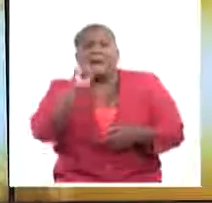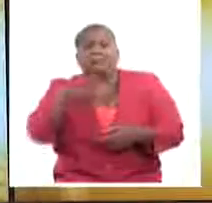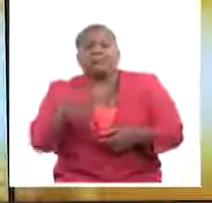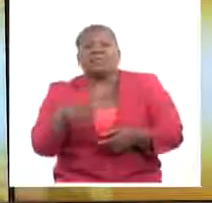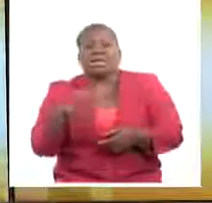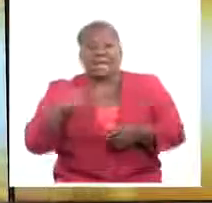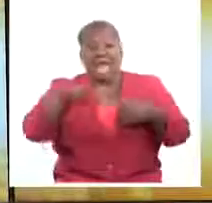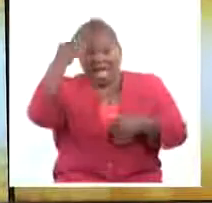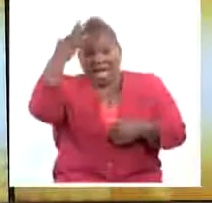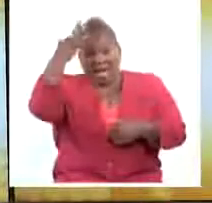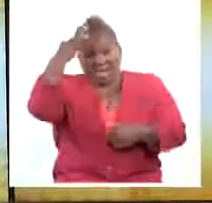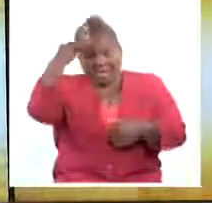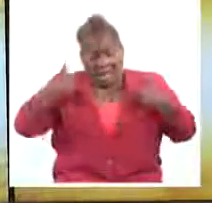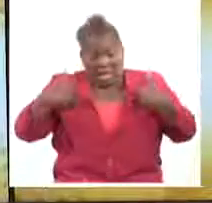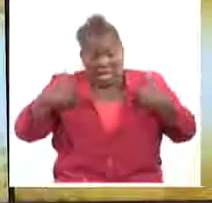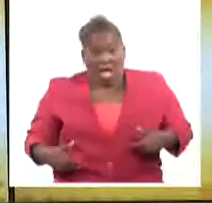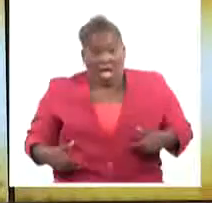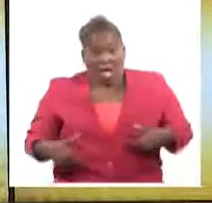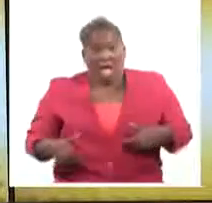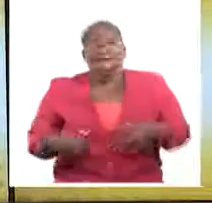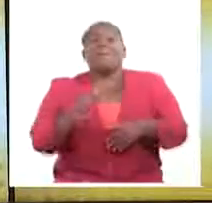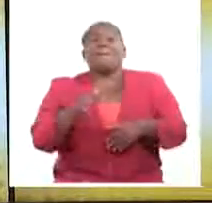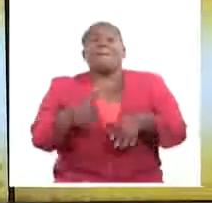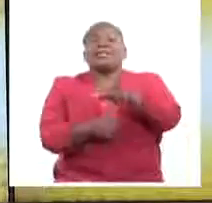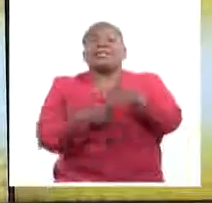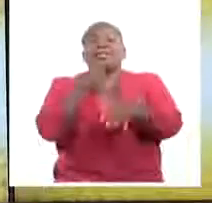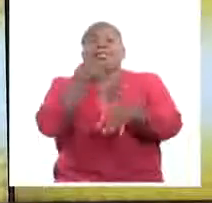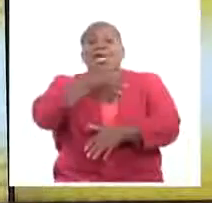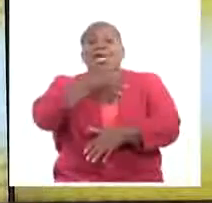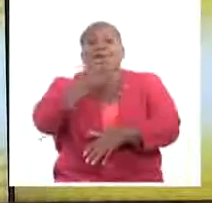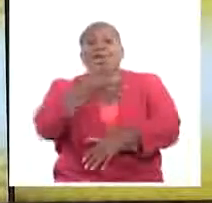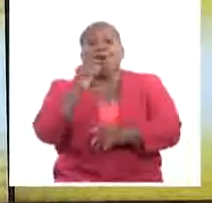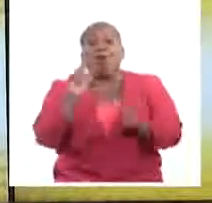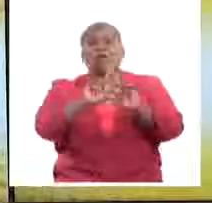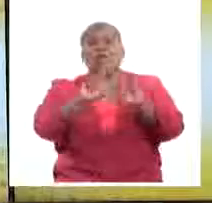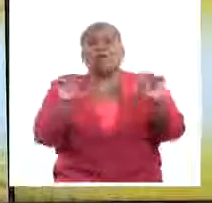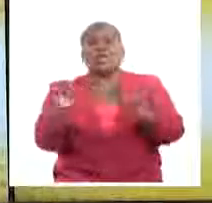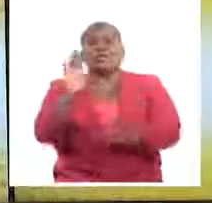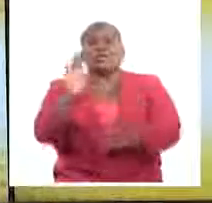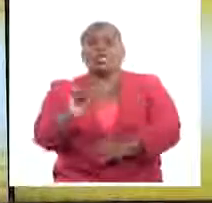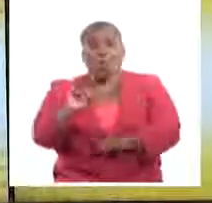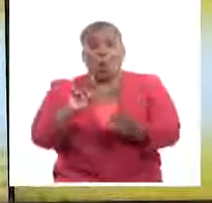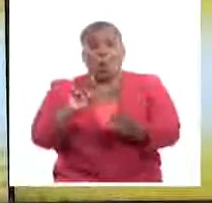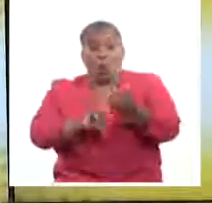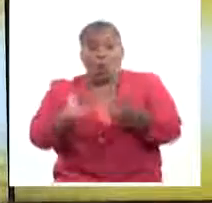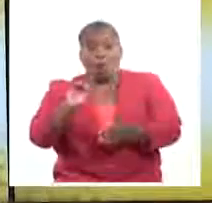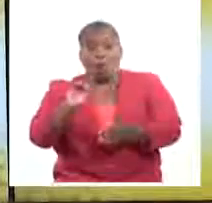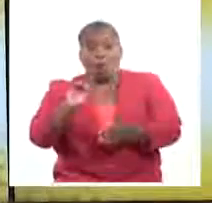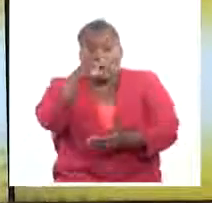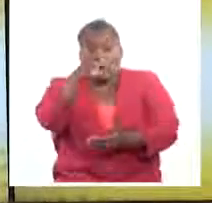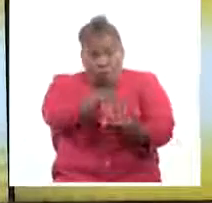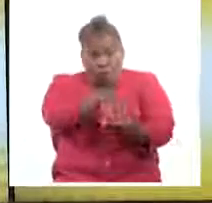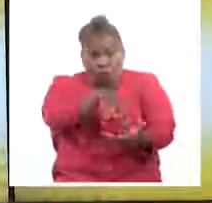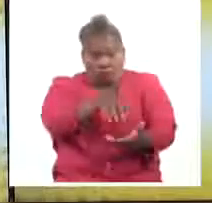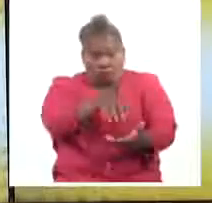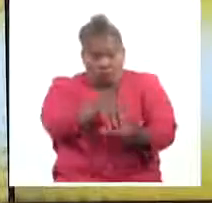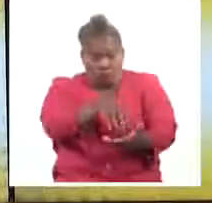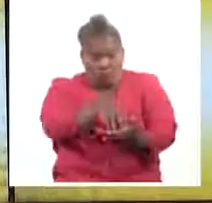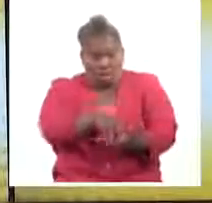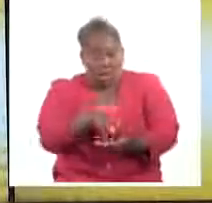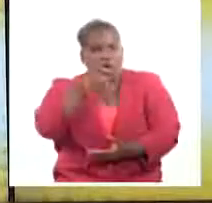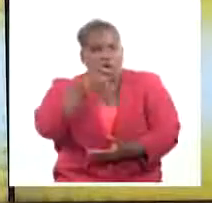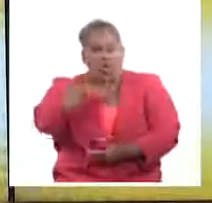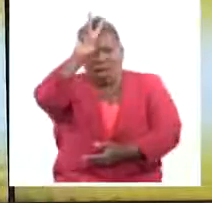torso. La presidenta lanzó además una frase ofensiva y discriminatoria al decir que Puno, esta región de la que hablábamos, no es el